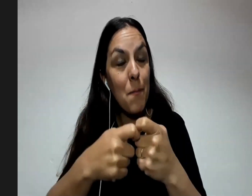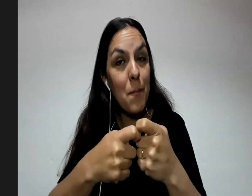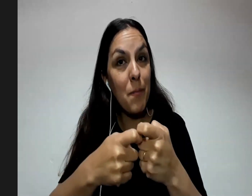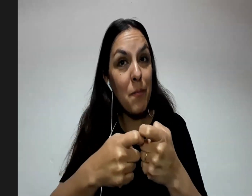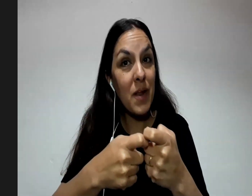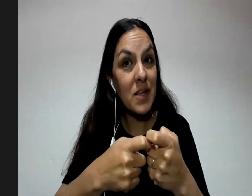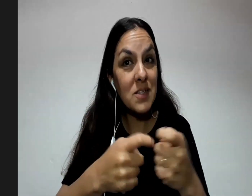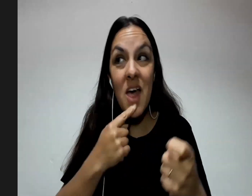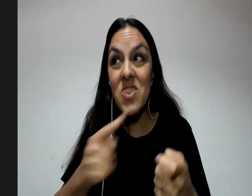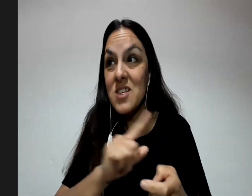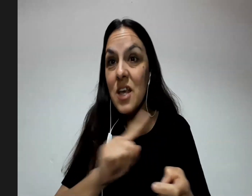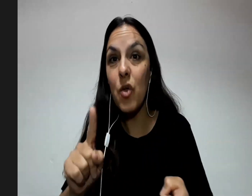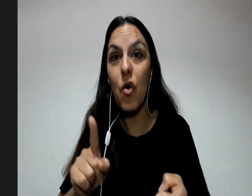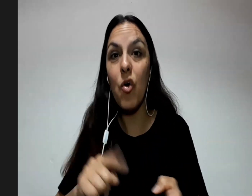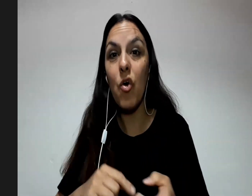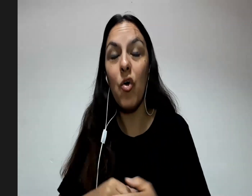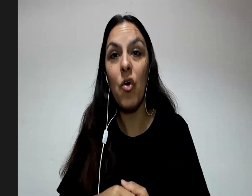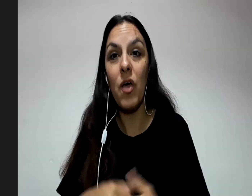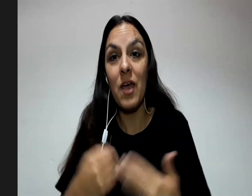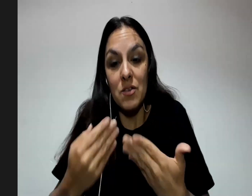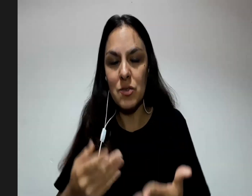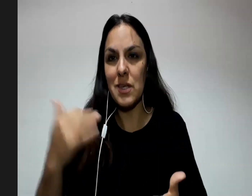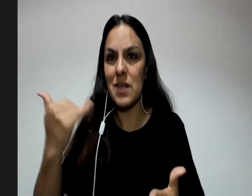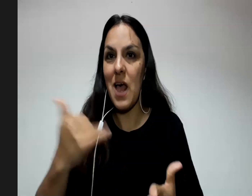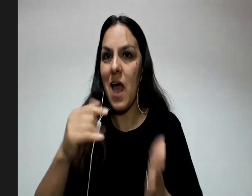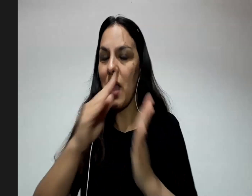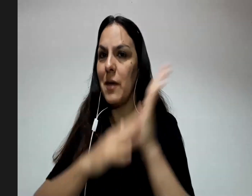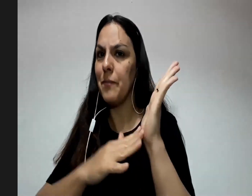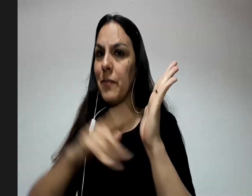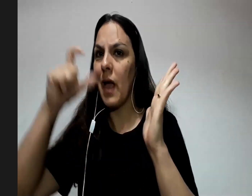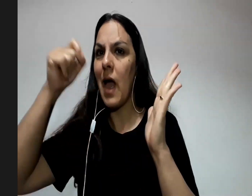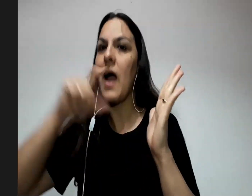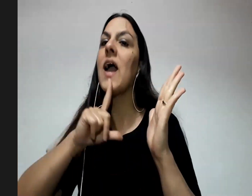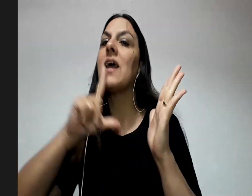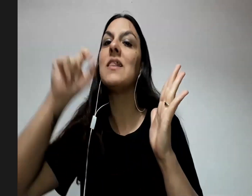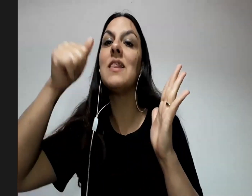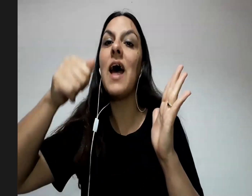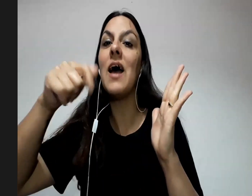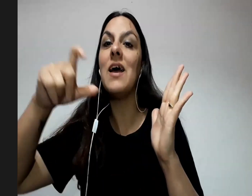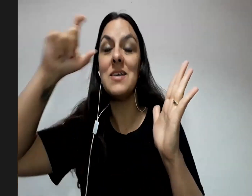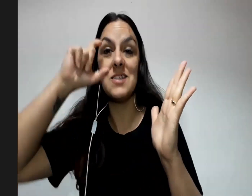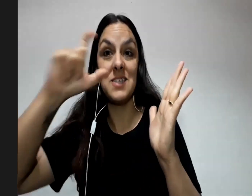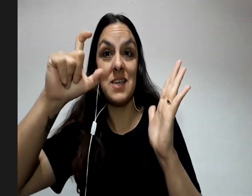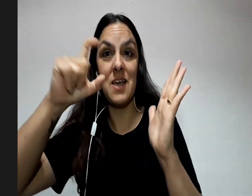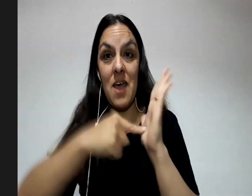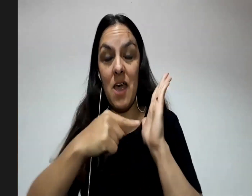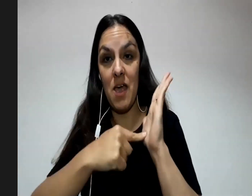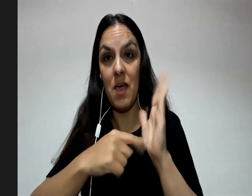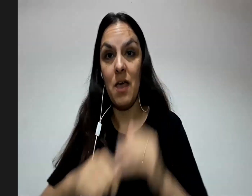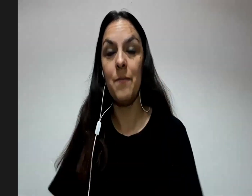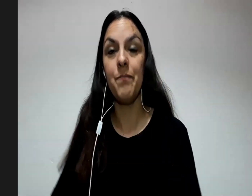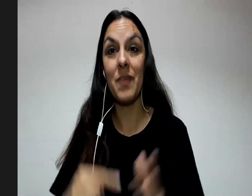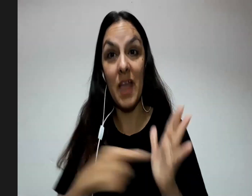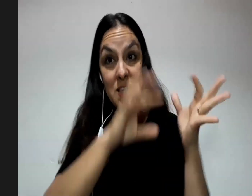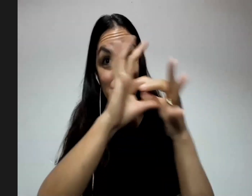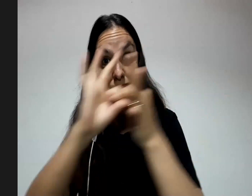empresa, había un acta que se llamaba el acta C. El acta C estaba vinculada